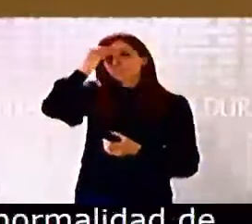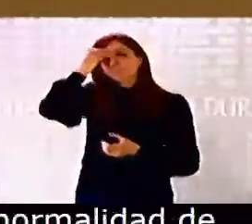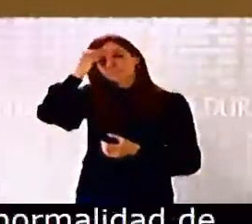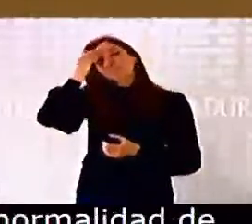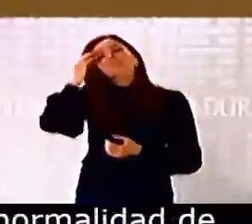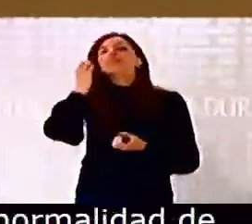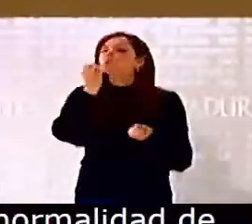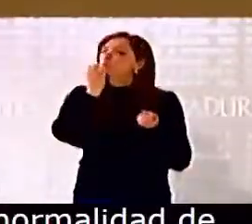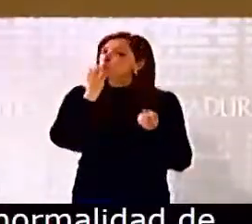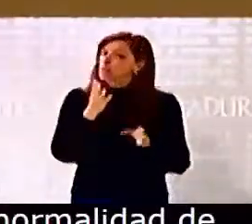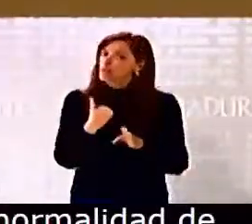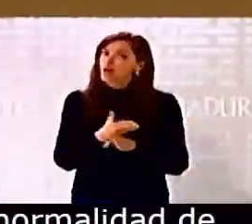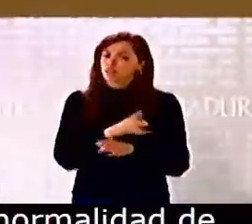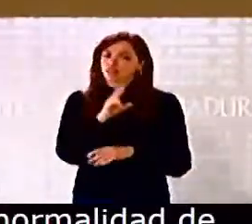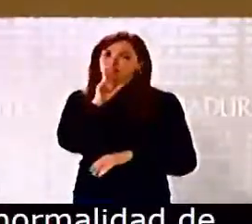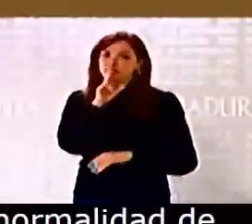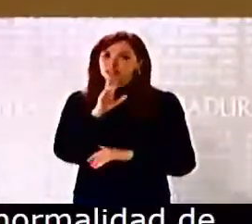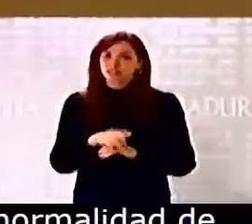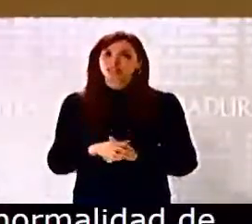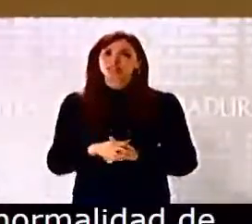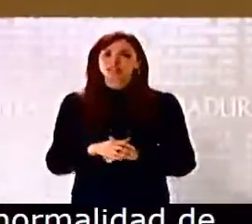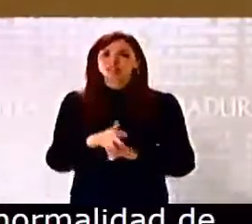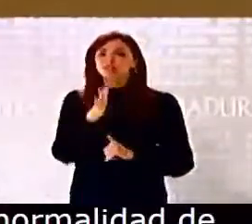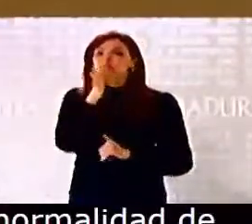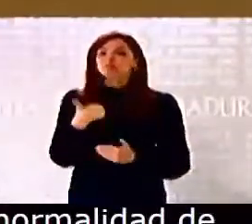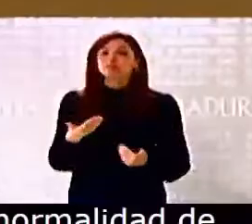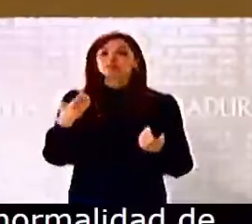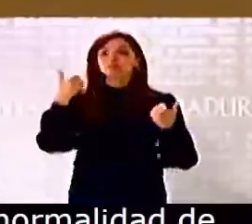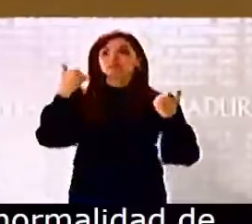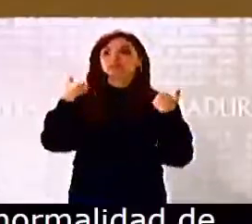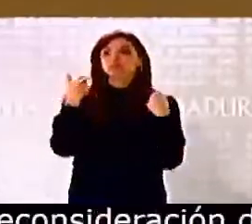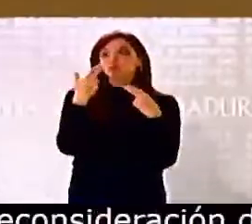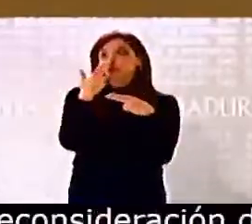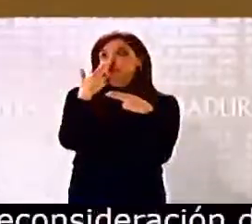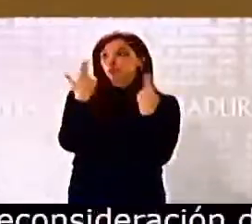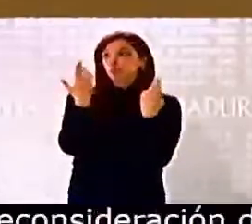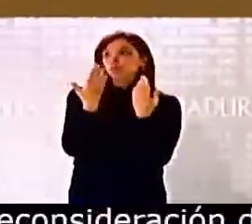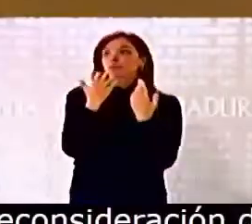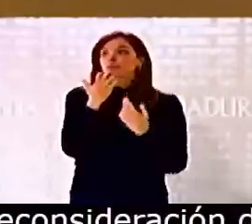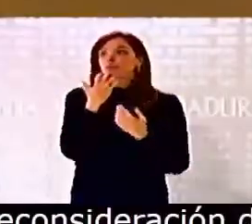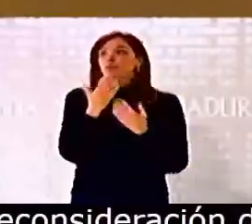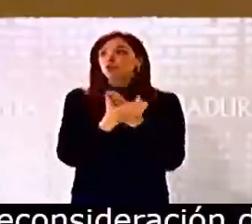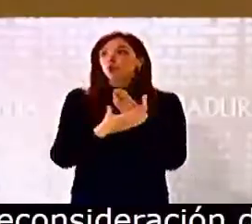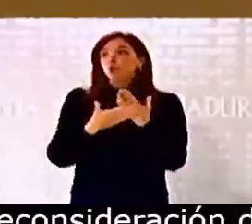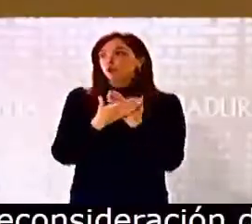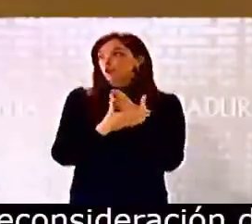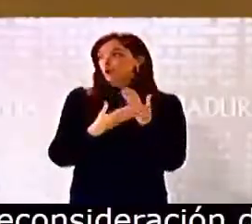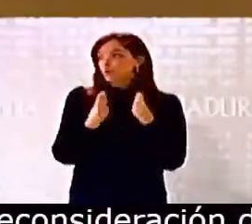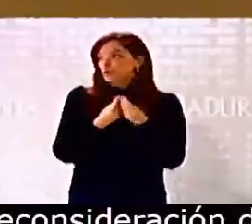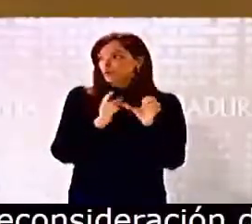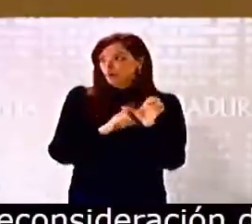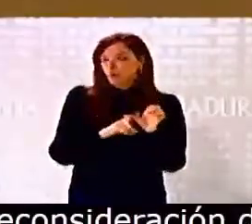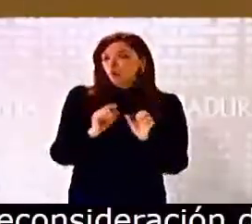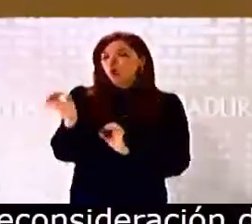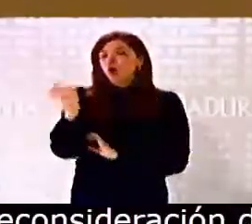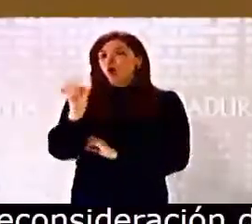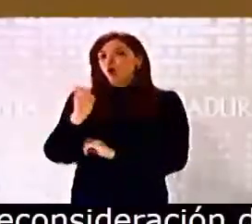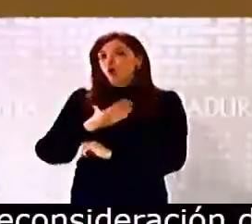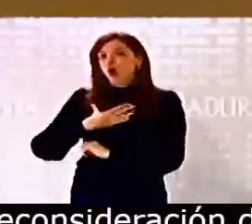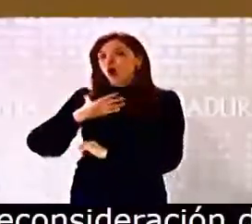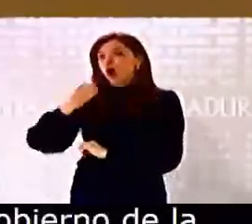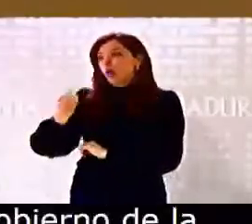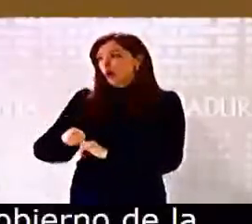afirmaciones, que los responsables públicos, Gobierno de la Junta de Extremadura, alcaldes de los municipios afectados,